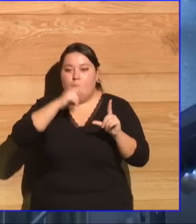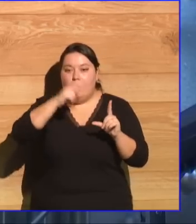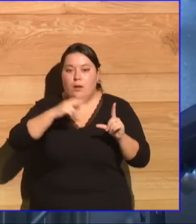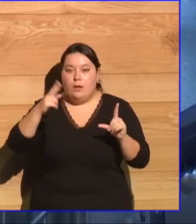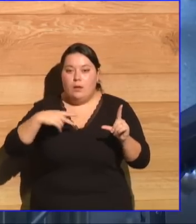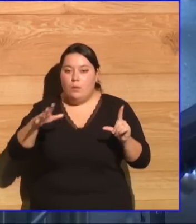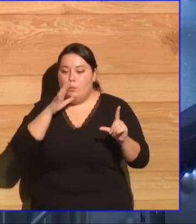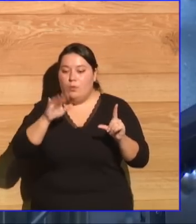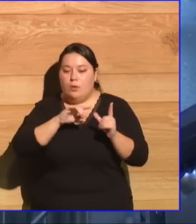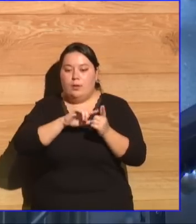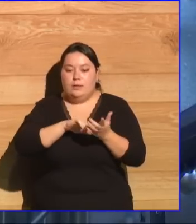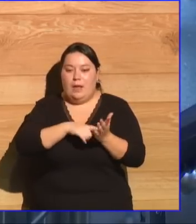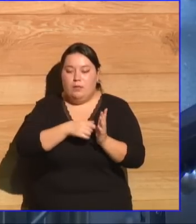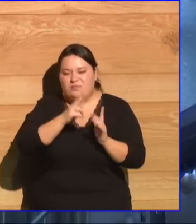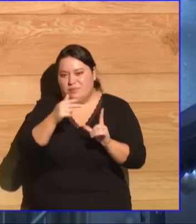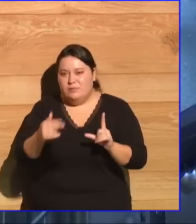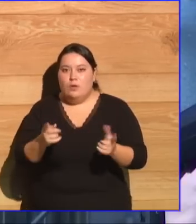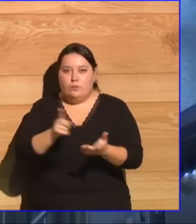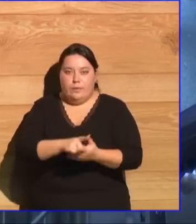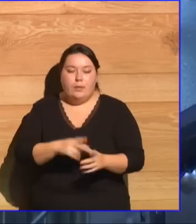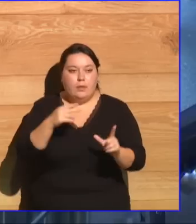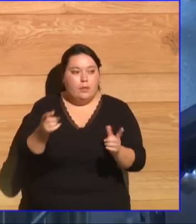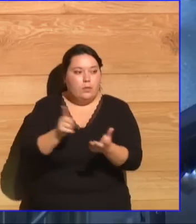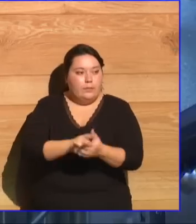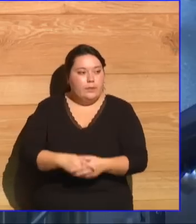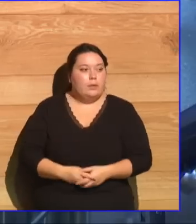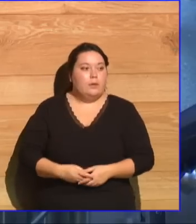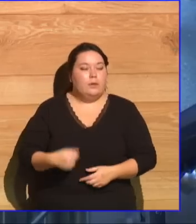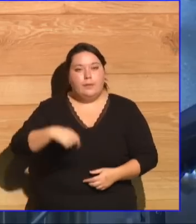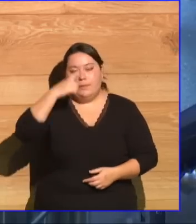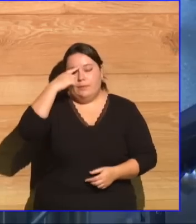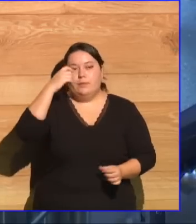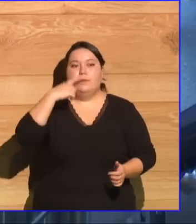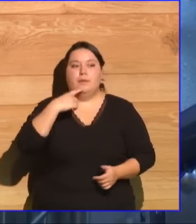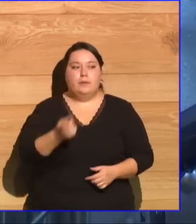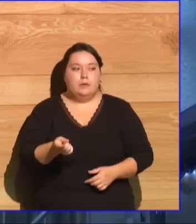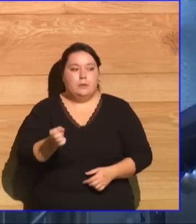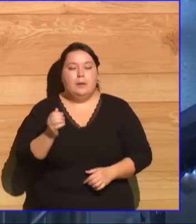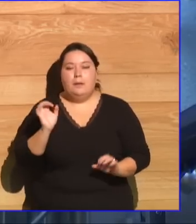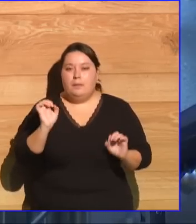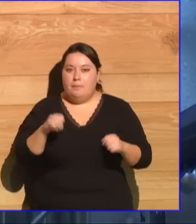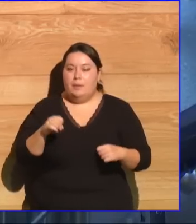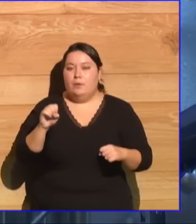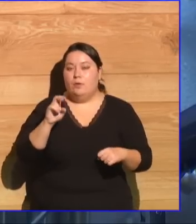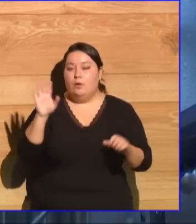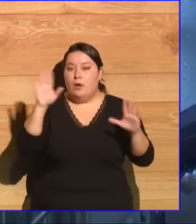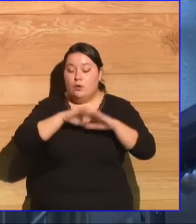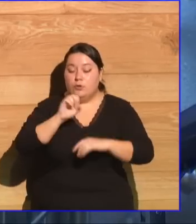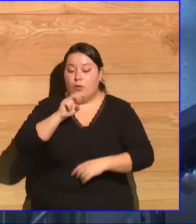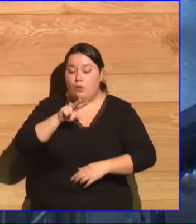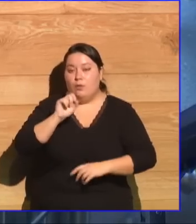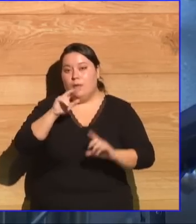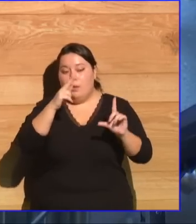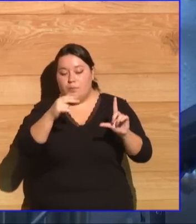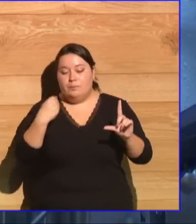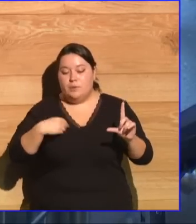ese mural se desgasta. ¿No os pasa que os da de repente en la cabeza y dices, vale, pero a las 12 de la noche no está ese mural igual